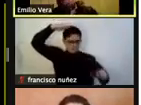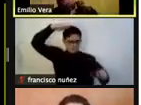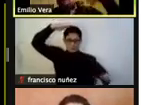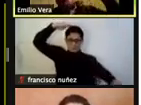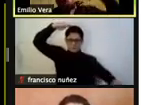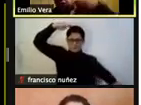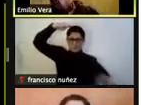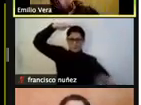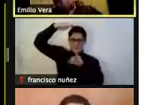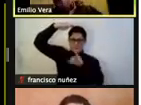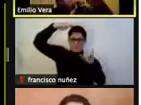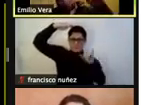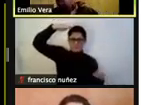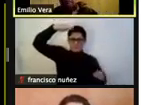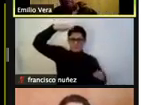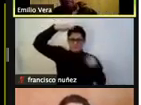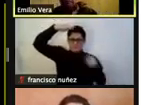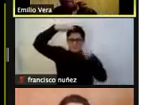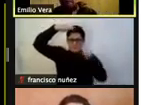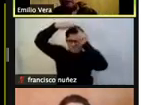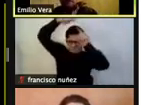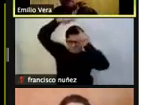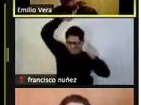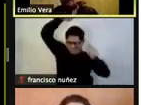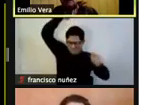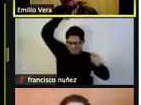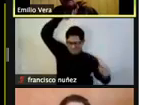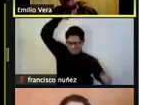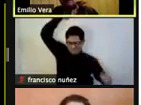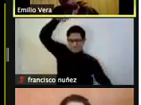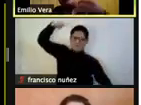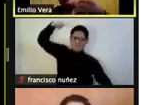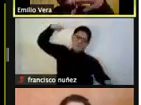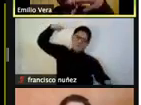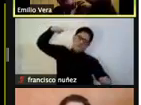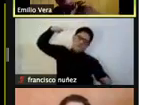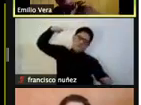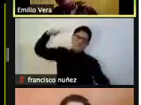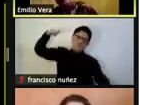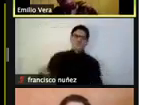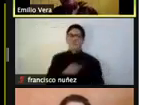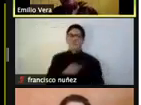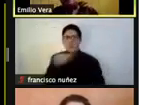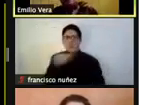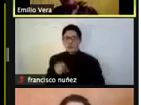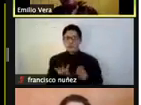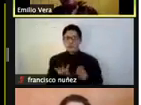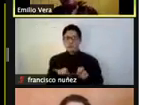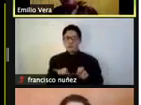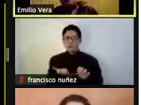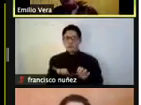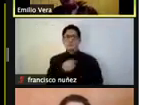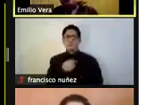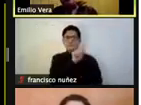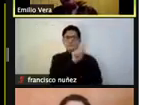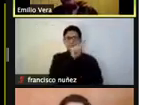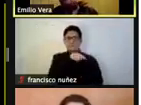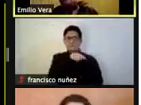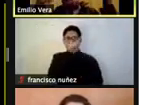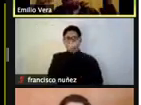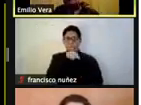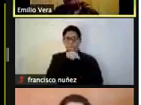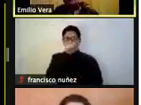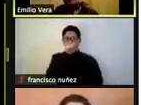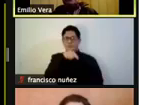también. Eso es la señal digamos, que produce, la señal acústica que produce un cañón